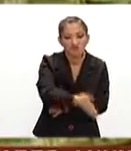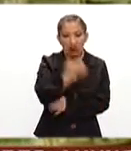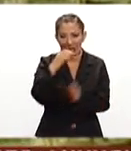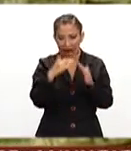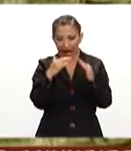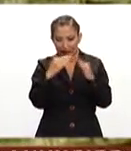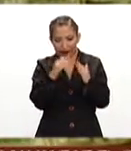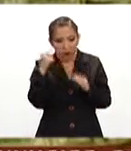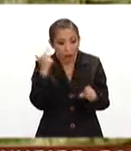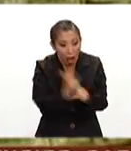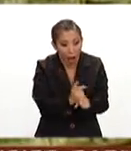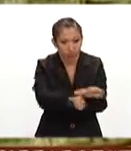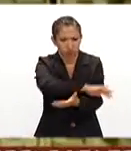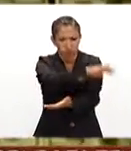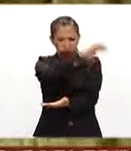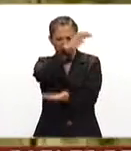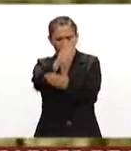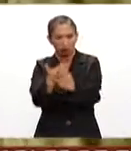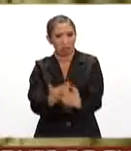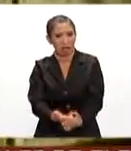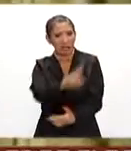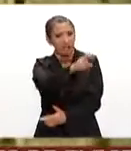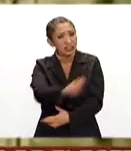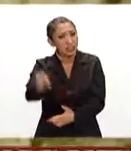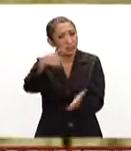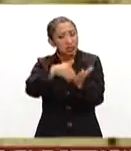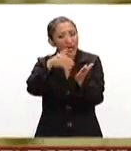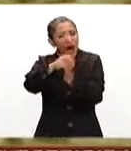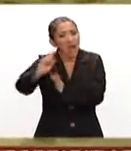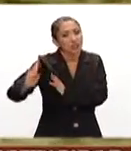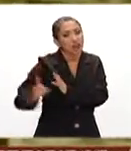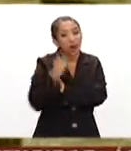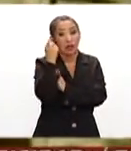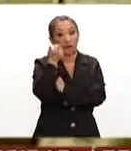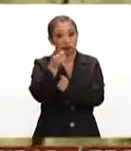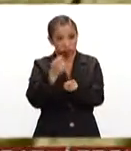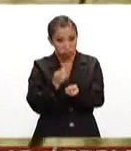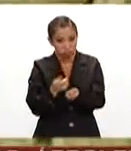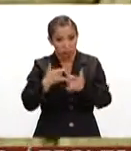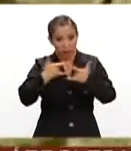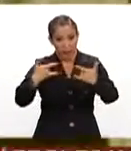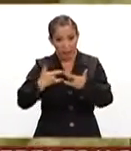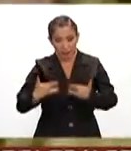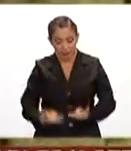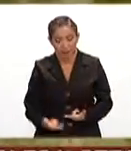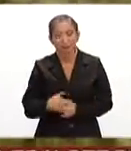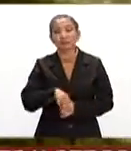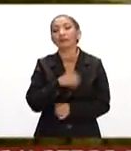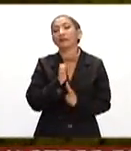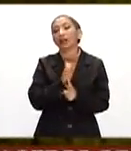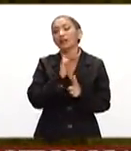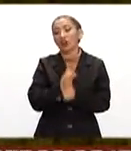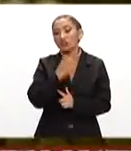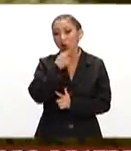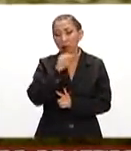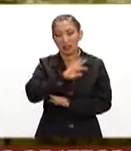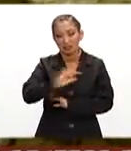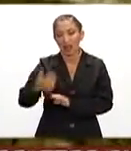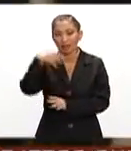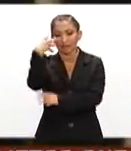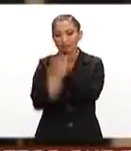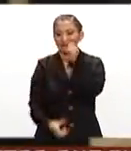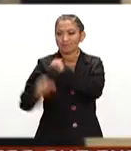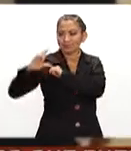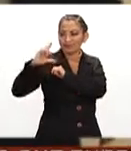mansión, encontrando una fortuna superior a los 200 millones de dólares en efectivo. Para entonces, Llegón ya estaba